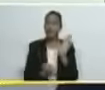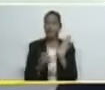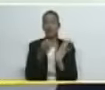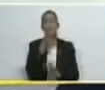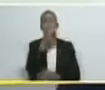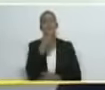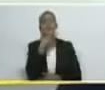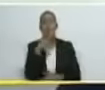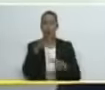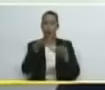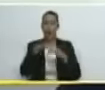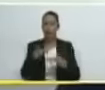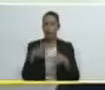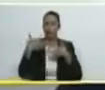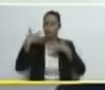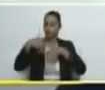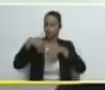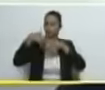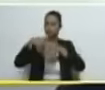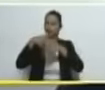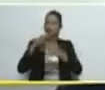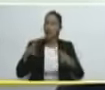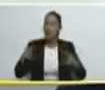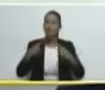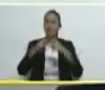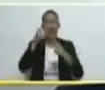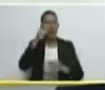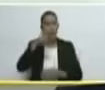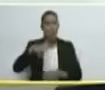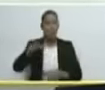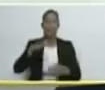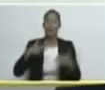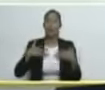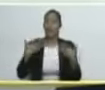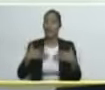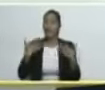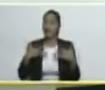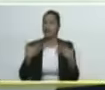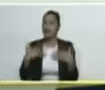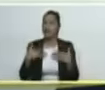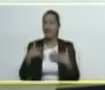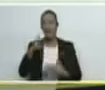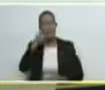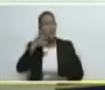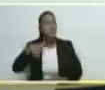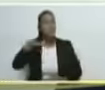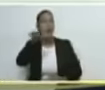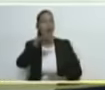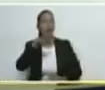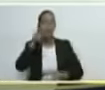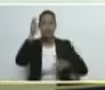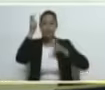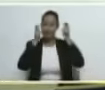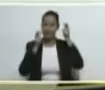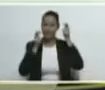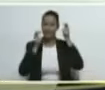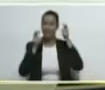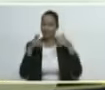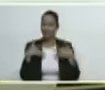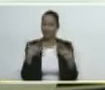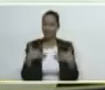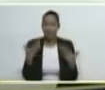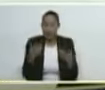hermosa caminata, encontrarnos a nuestro pueblo, con la alegría que caracteriza al pueblo chavista, con la alegría,